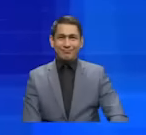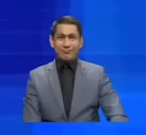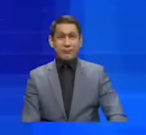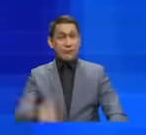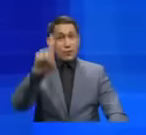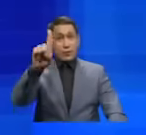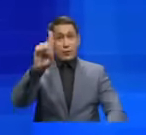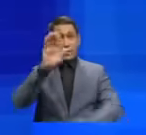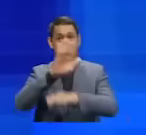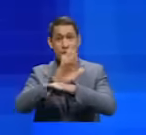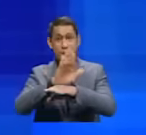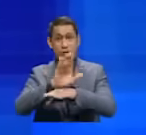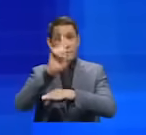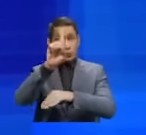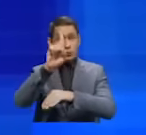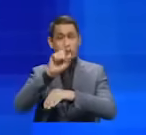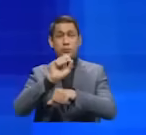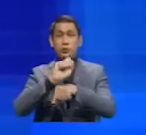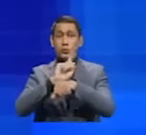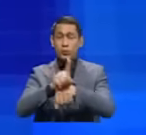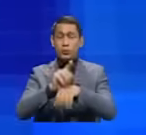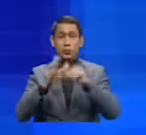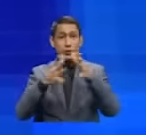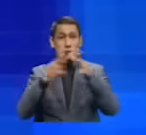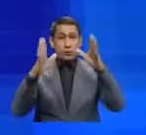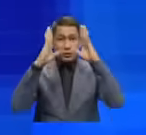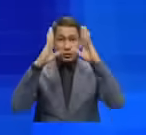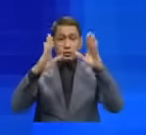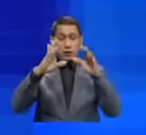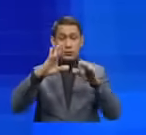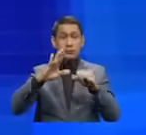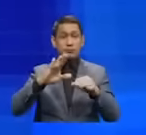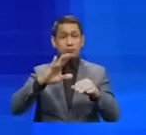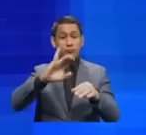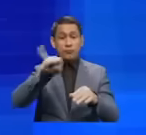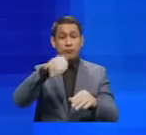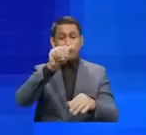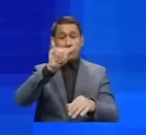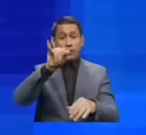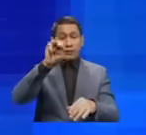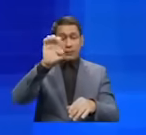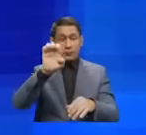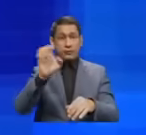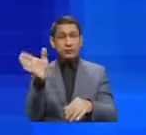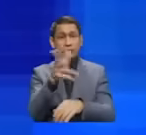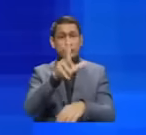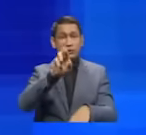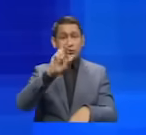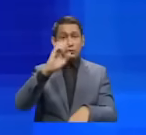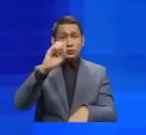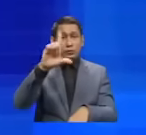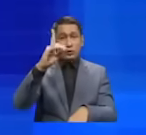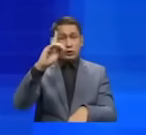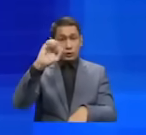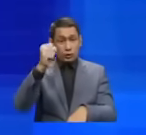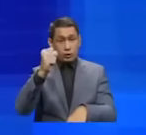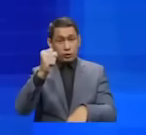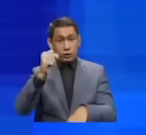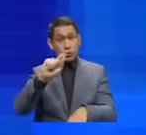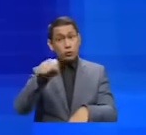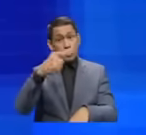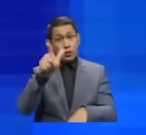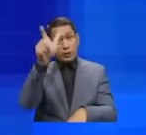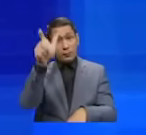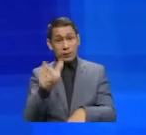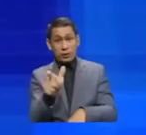Y ahora es en punto, amigos televidentes, atención, Jaime Roldós Aguilera y Galo Plaza Lazo se unen a los